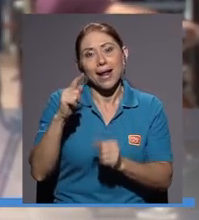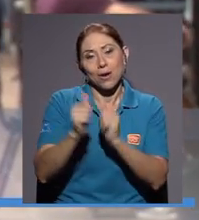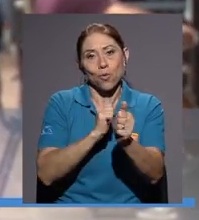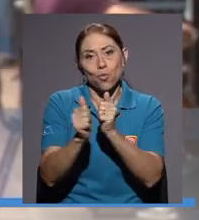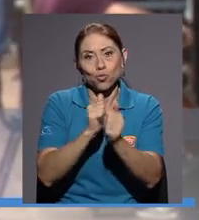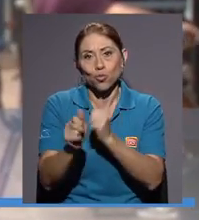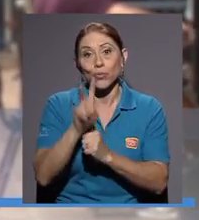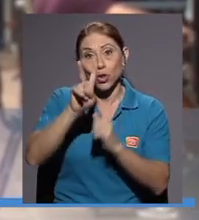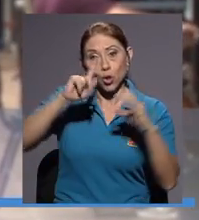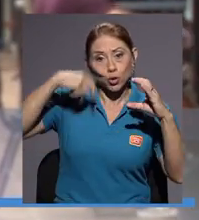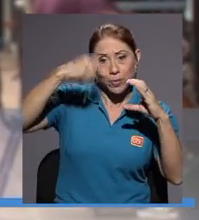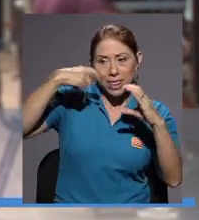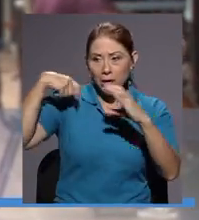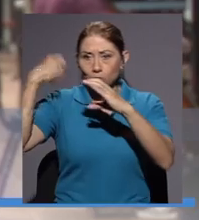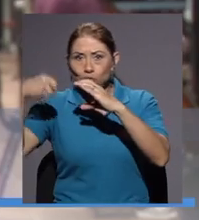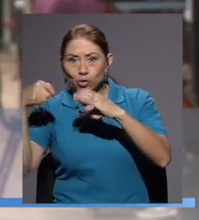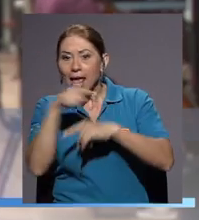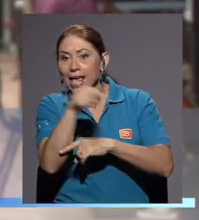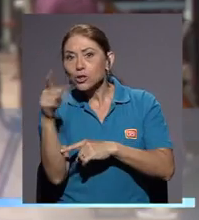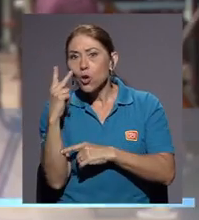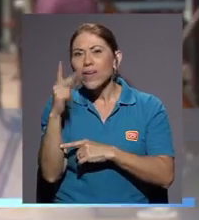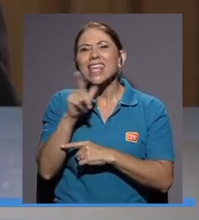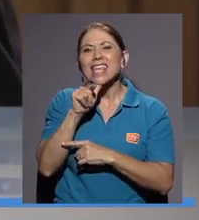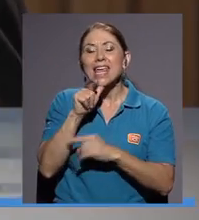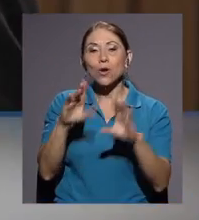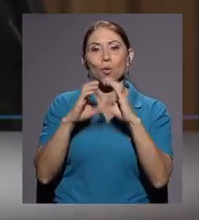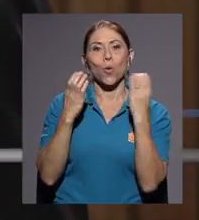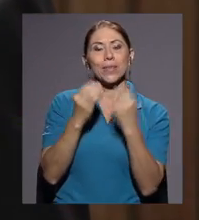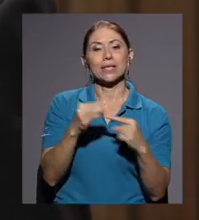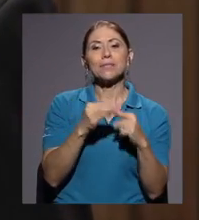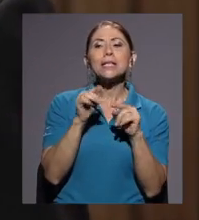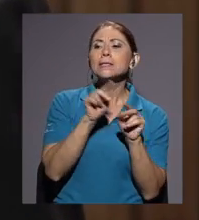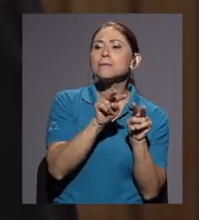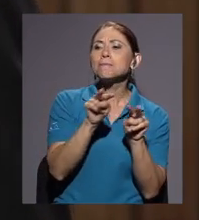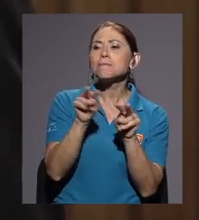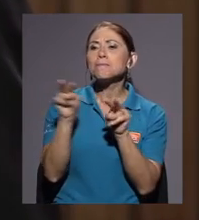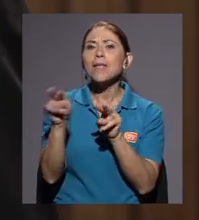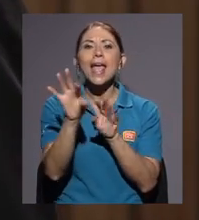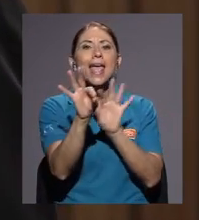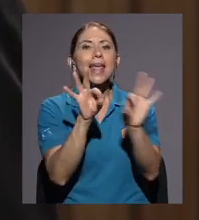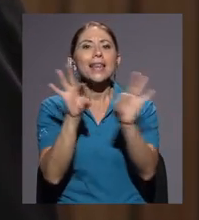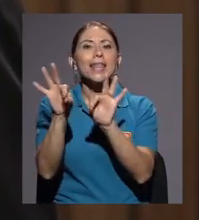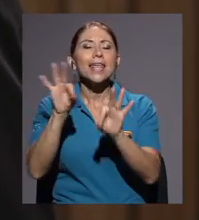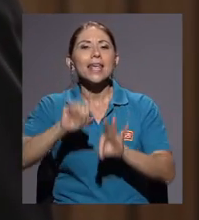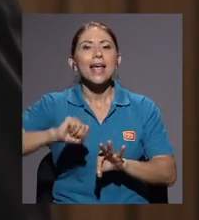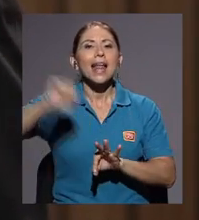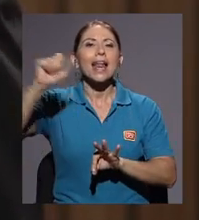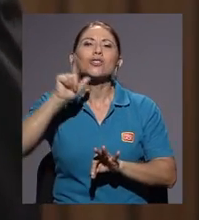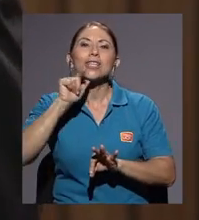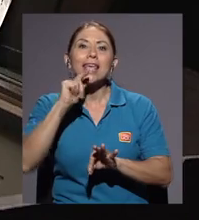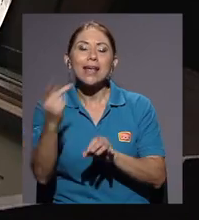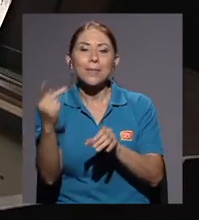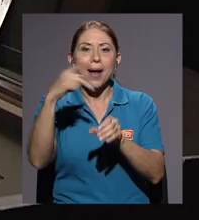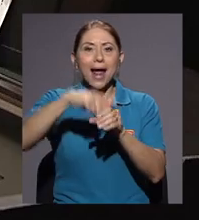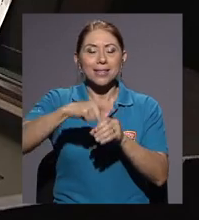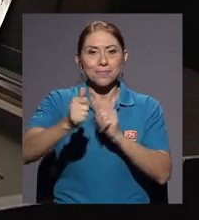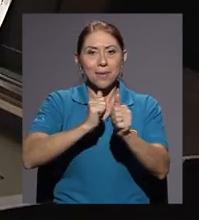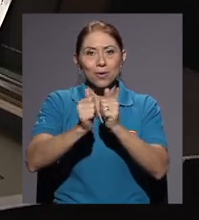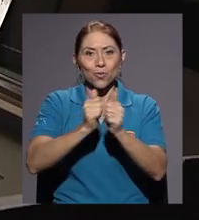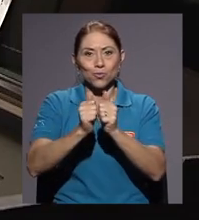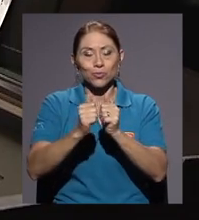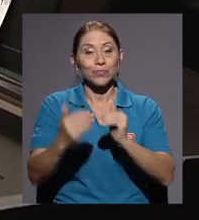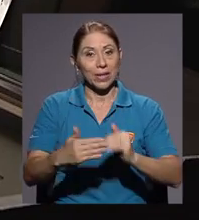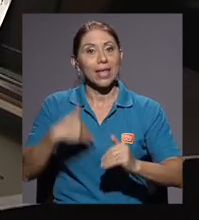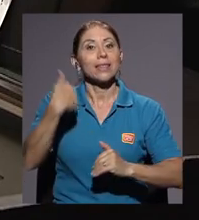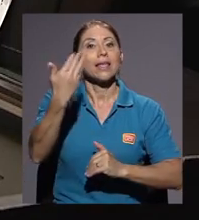un comité especializado y elige quiénes son los ganadores, digamos, para participar en el concurso. Luego de eso tenemos